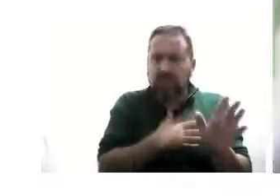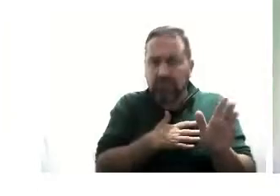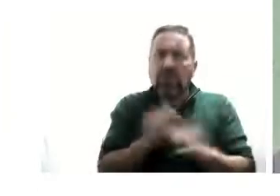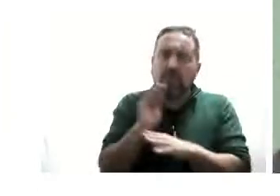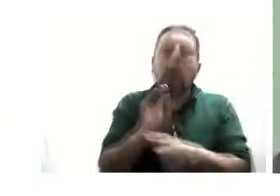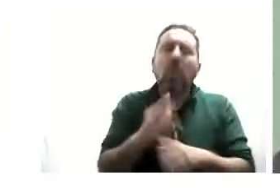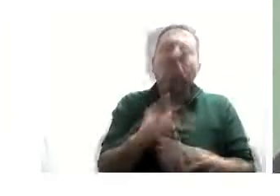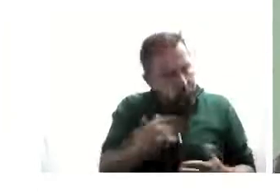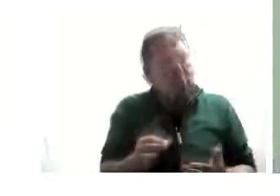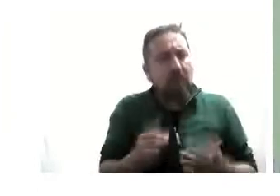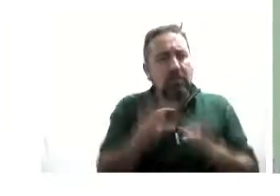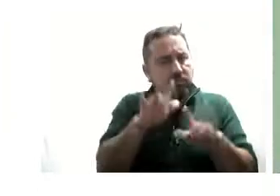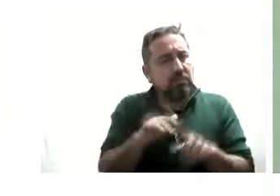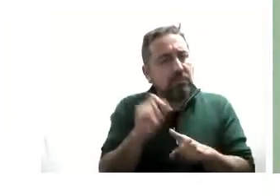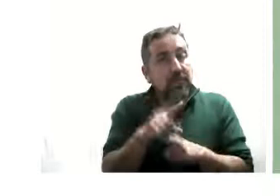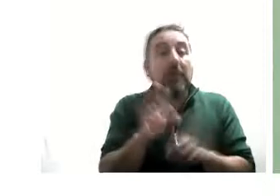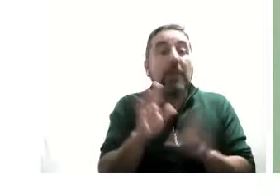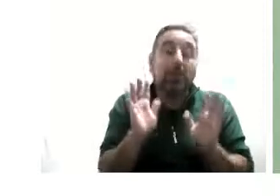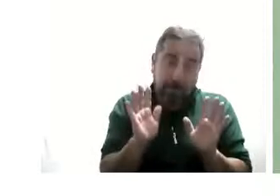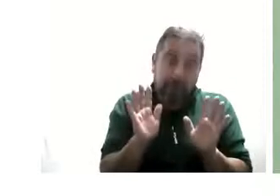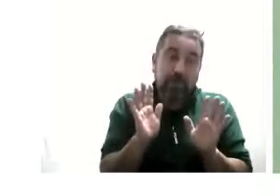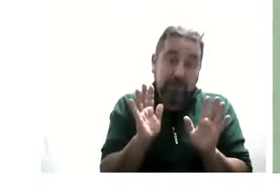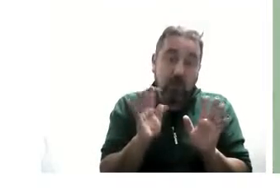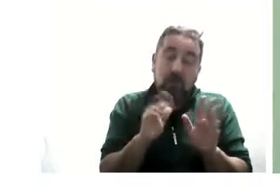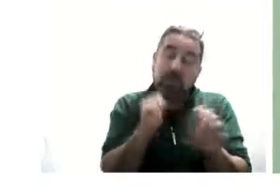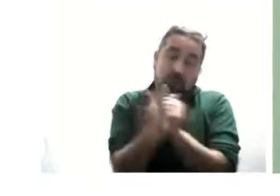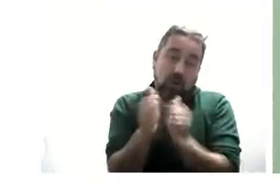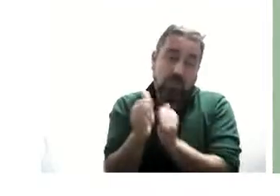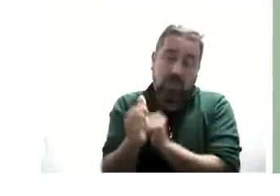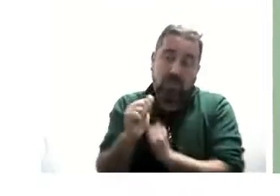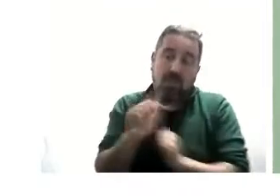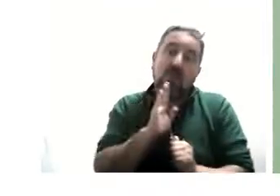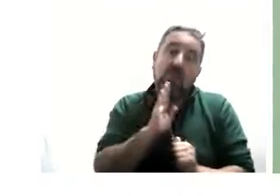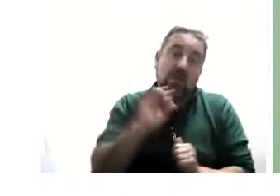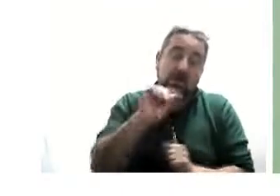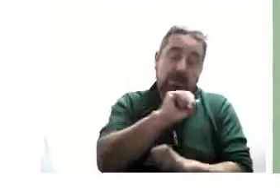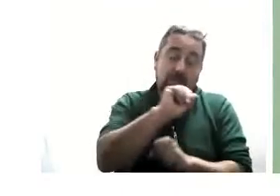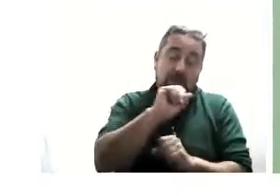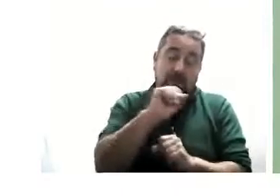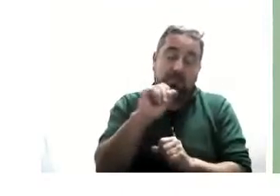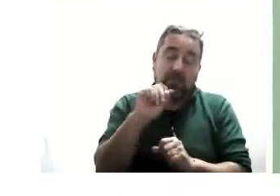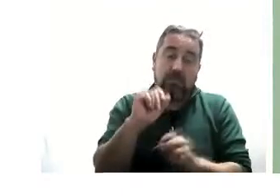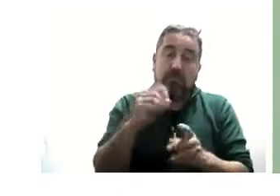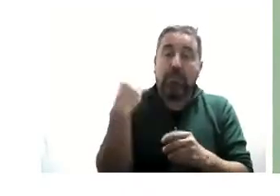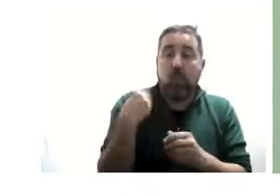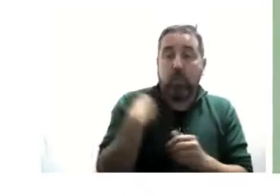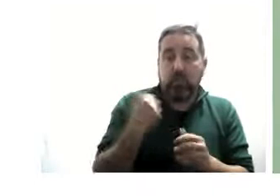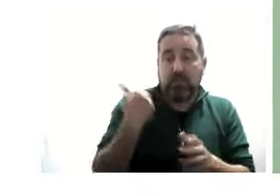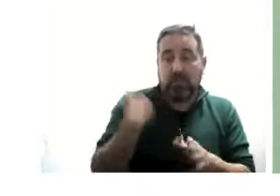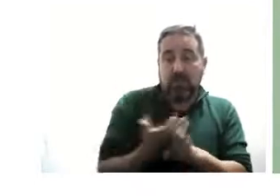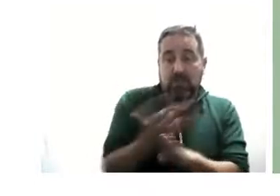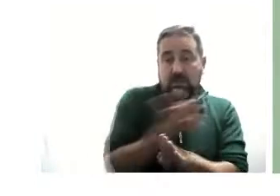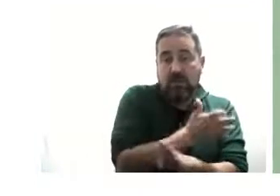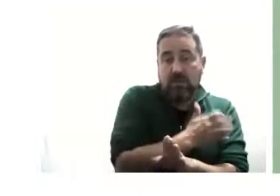hacer. Lo que pasa que sí que es verdad que vamos a dar entrada primero a las preguntas que hemos recibido